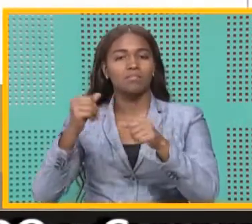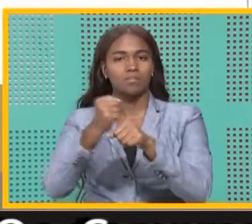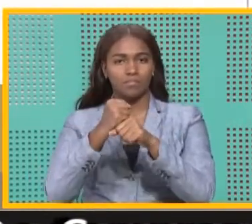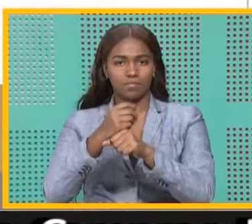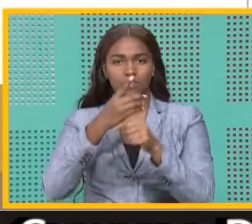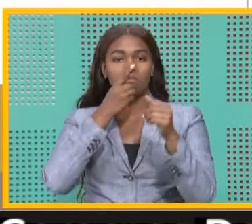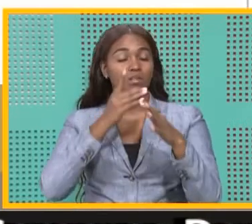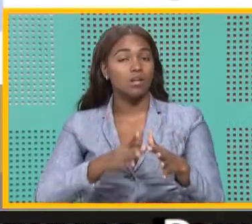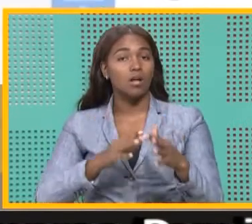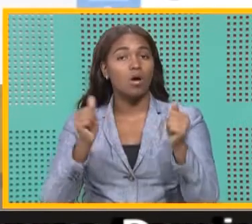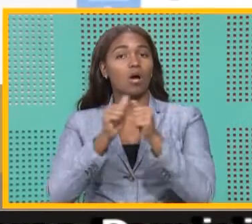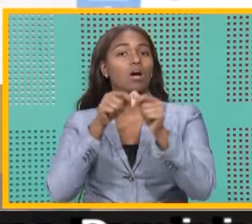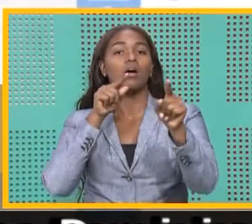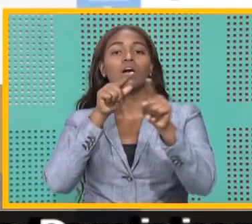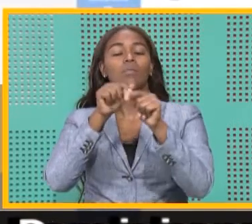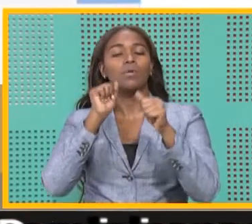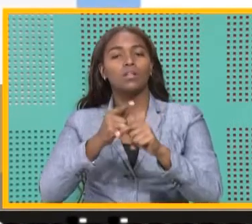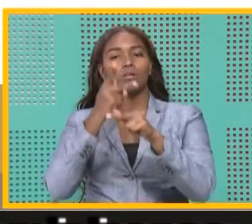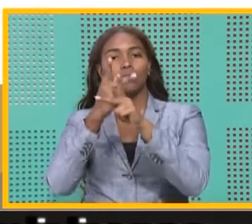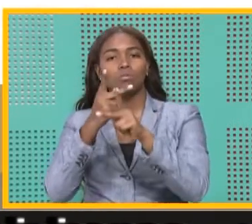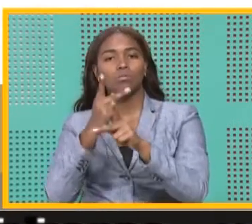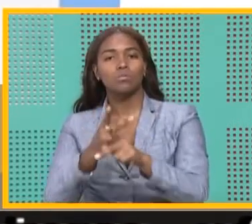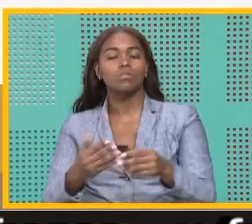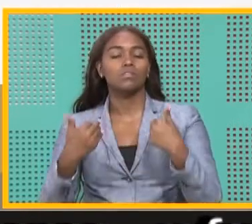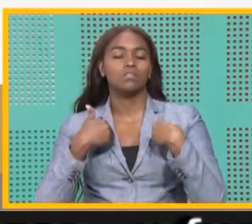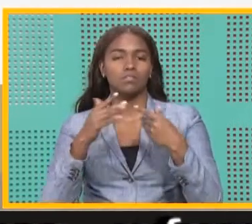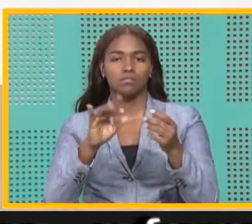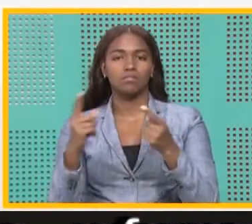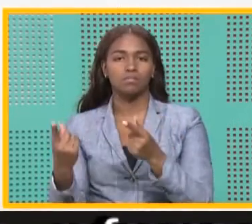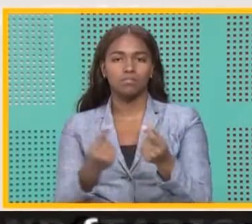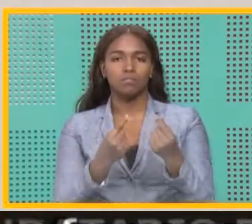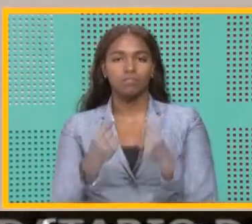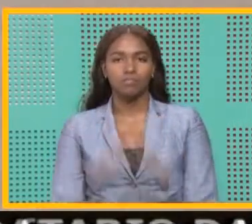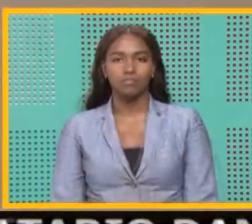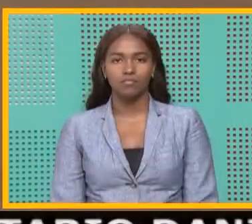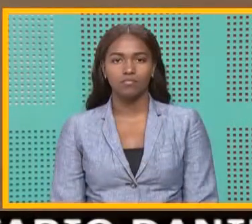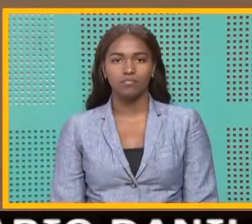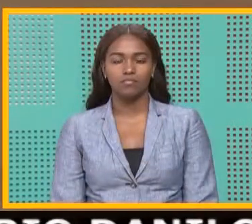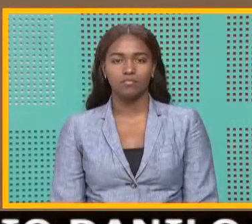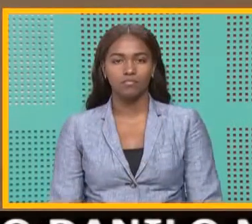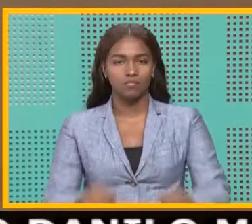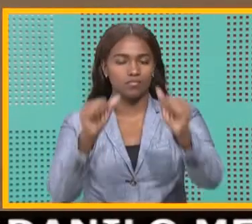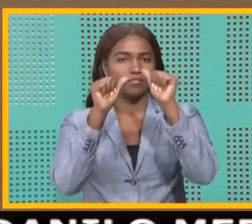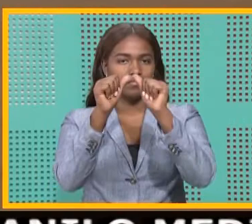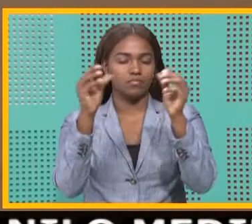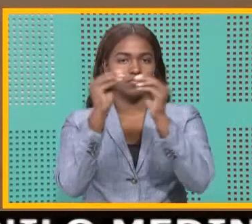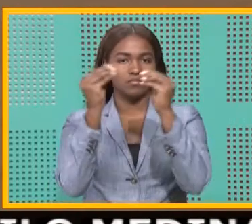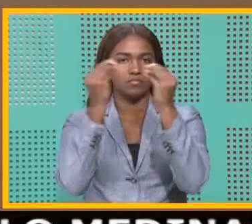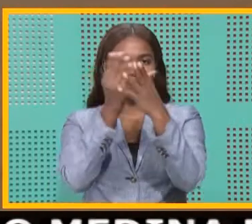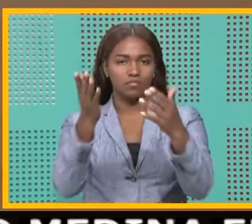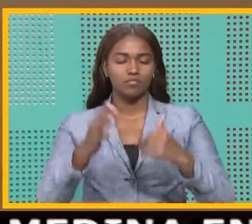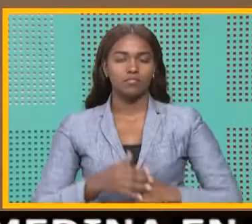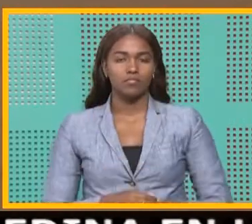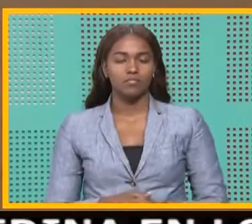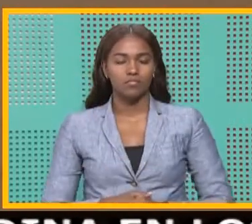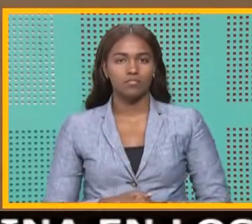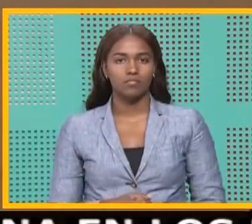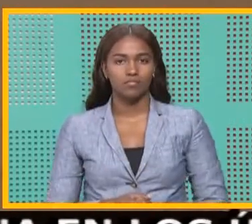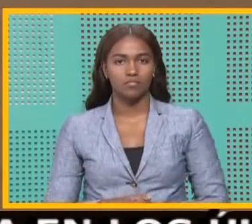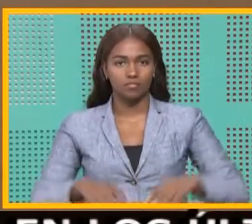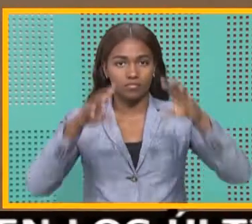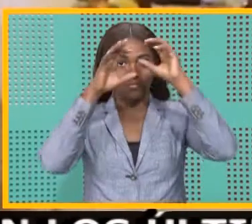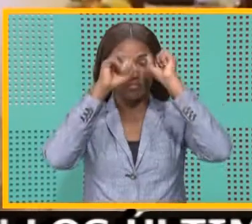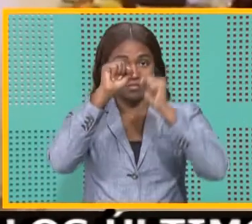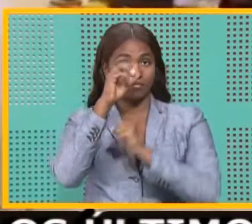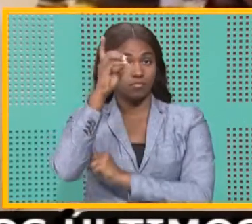dominicano, con el objetivo de prevenir y corregir esas acciones. Continuamos con más informaciones. Amigos, el presidente Danilo